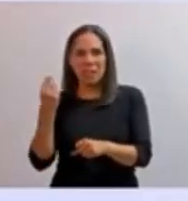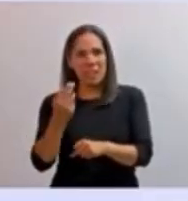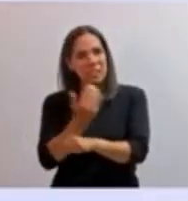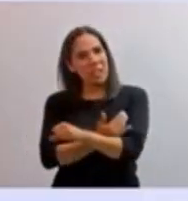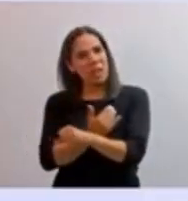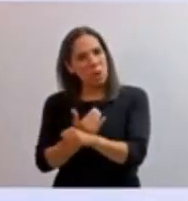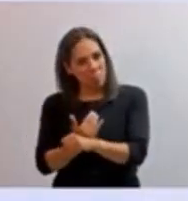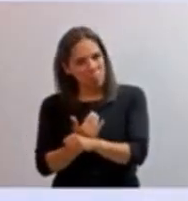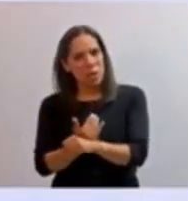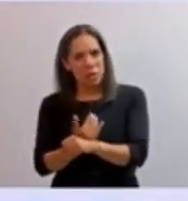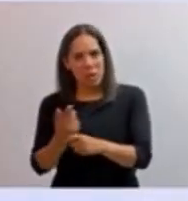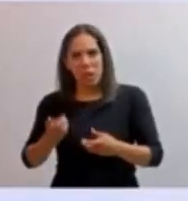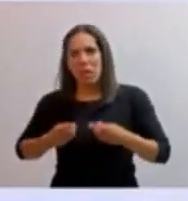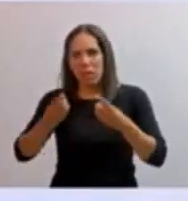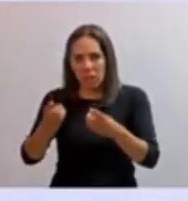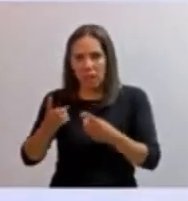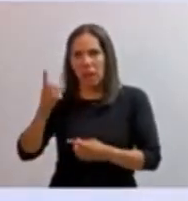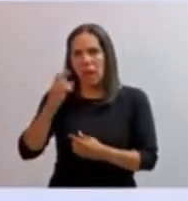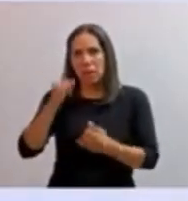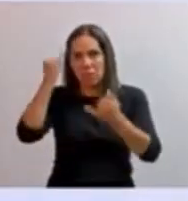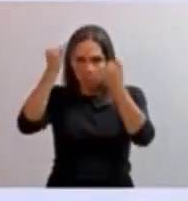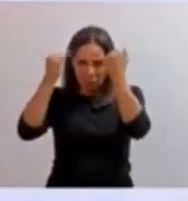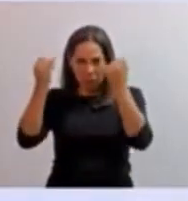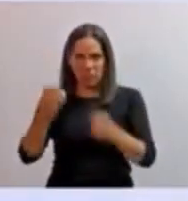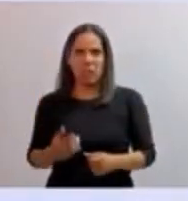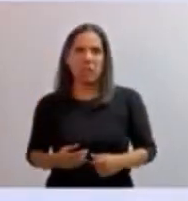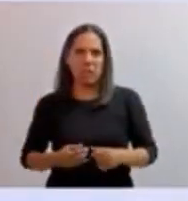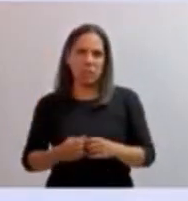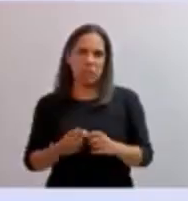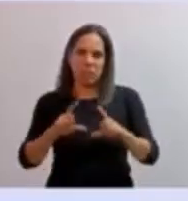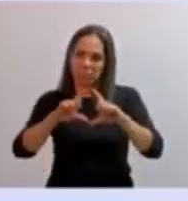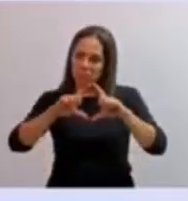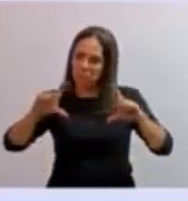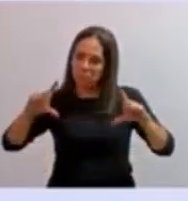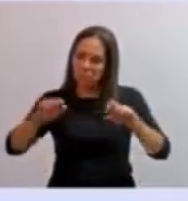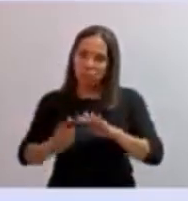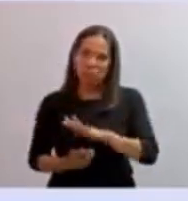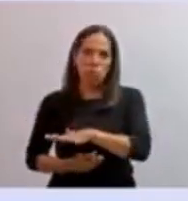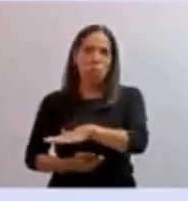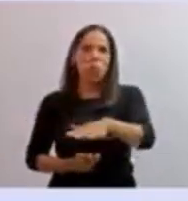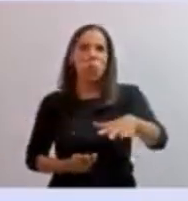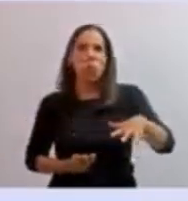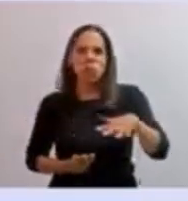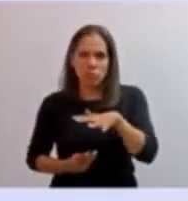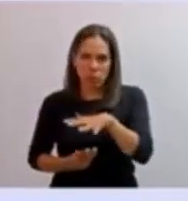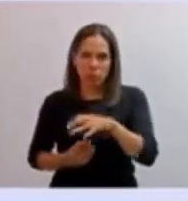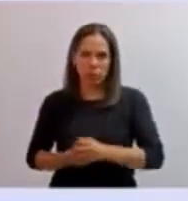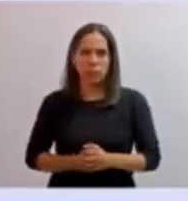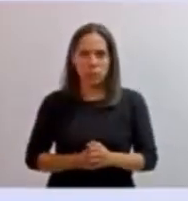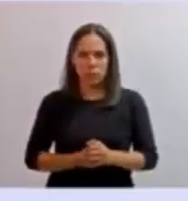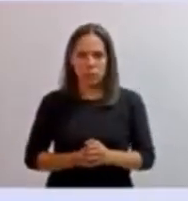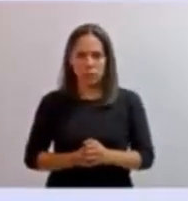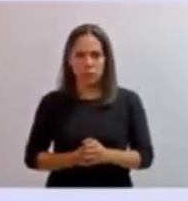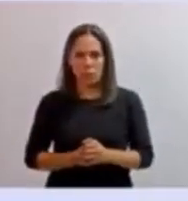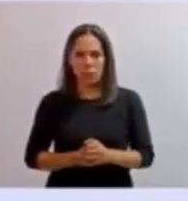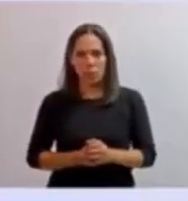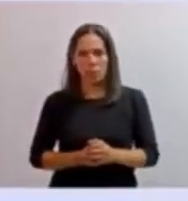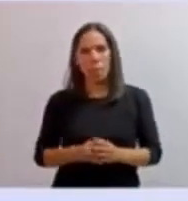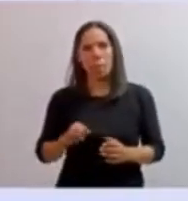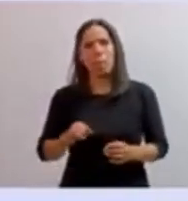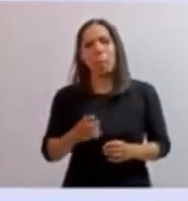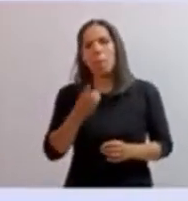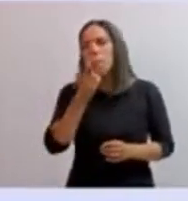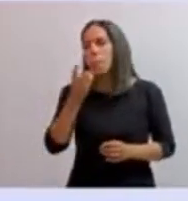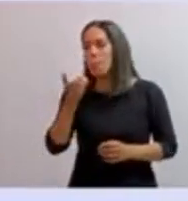asesorar colaborativamente de manera contextualizada. Ahora le hago una pregunta a la doctora